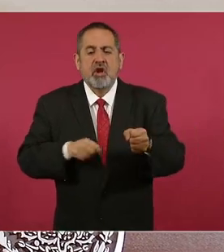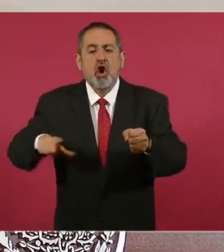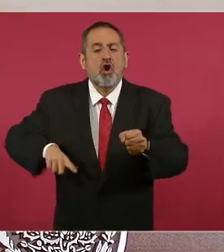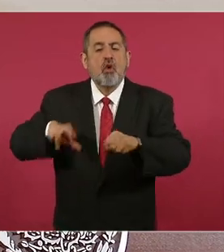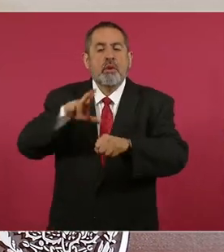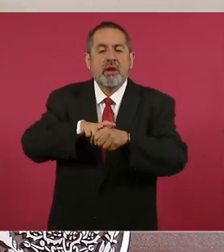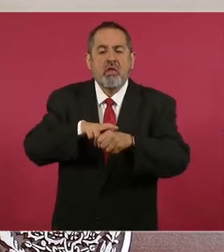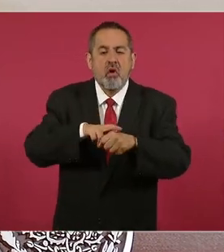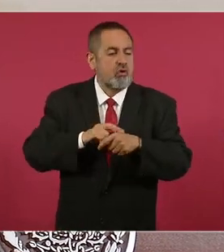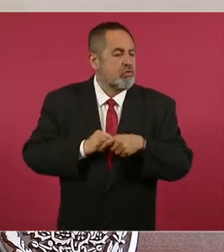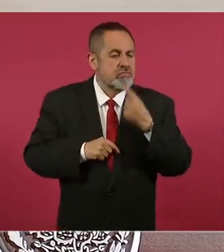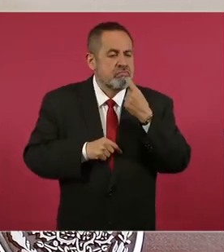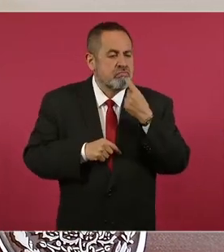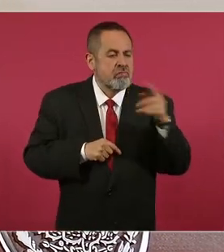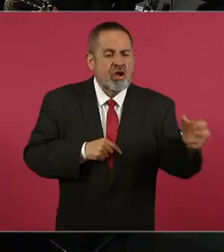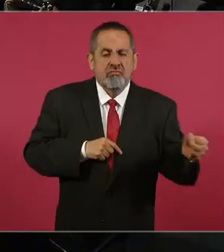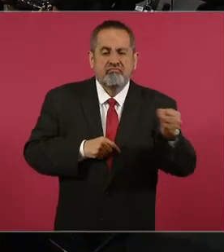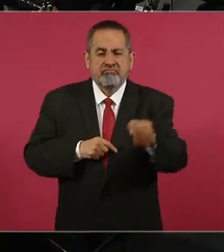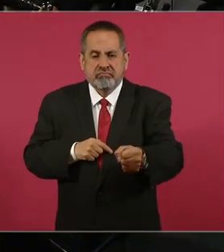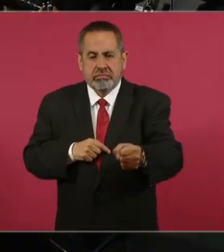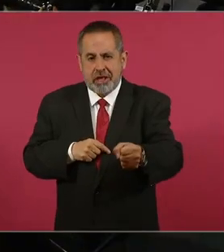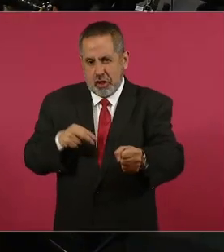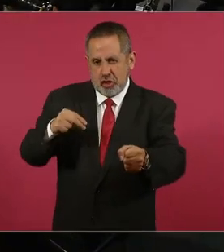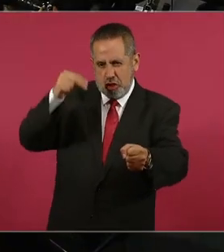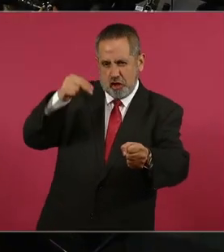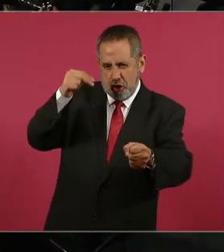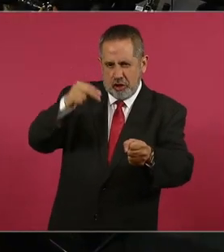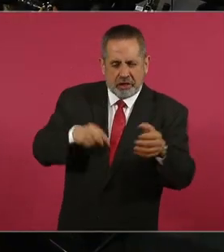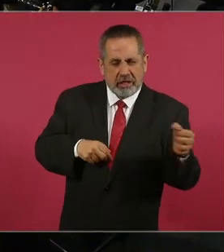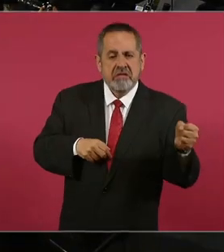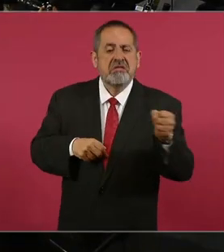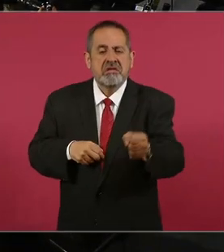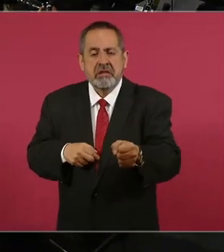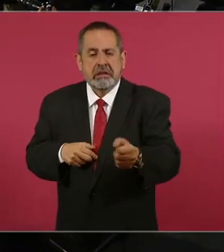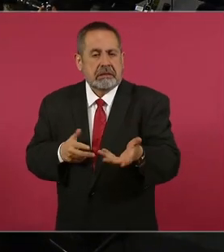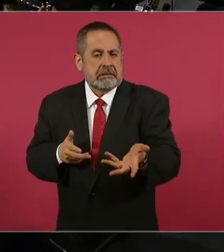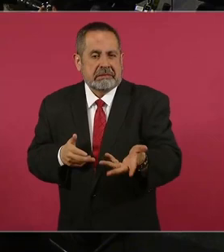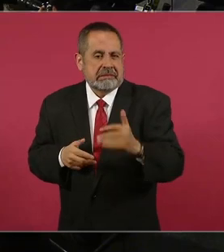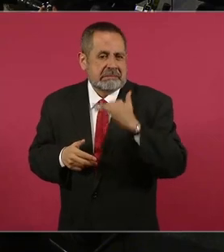gobernadores de algunos estados del norte.